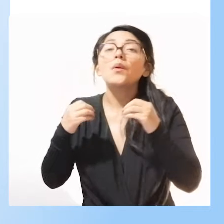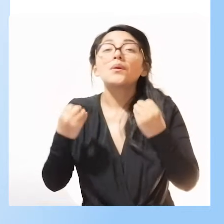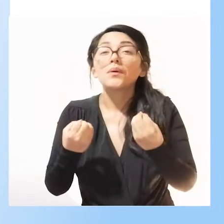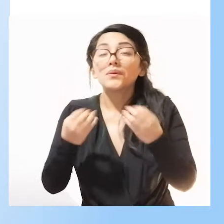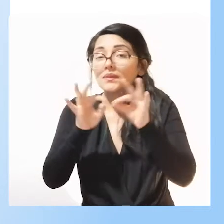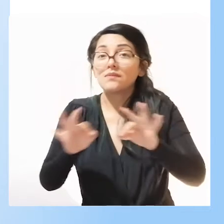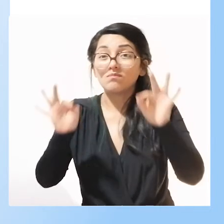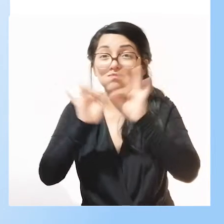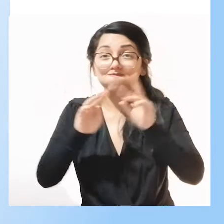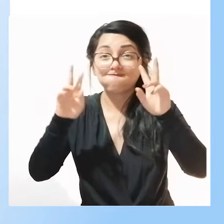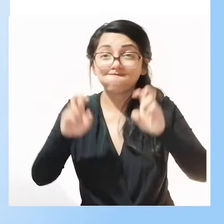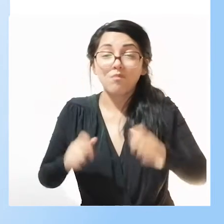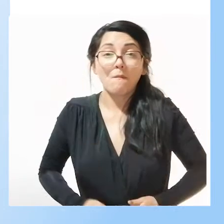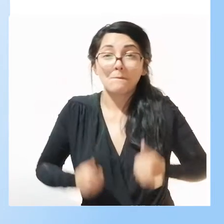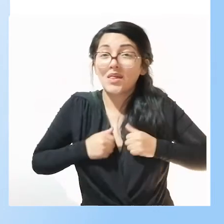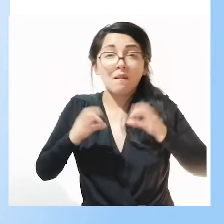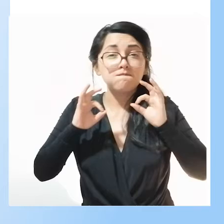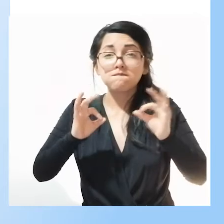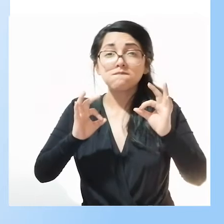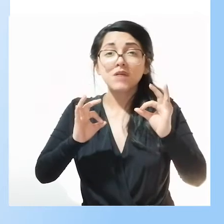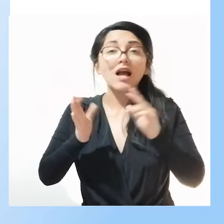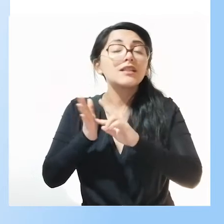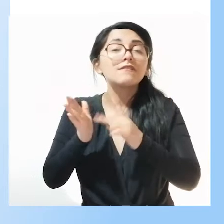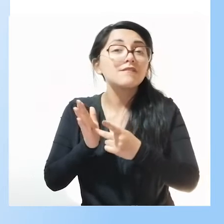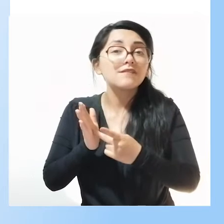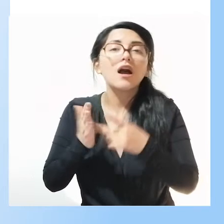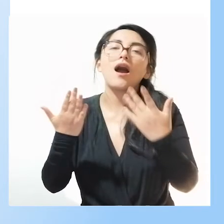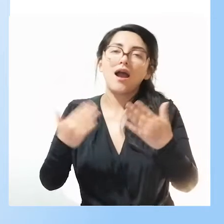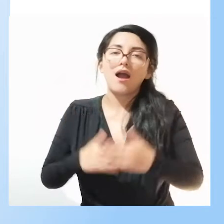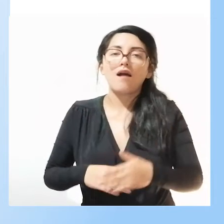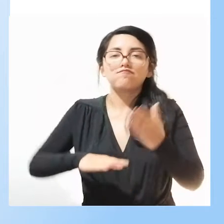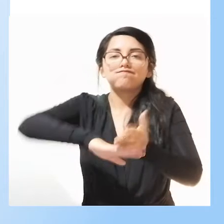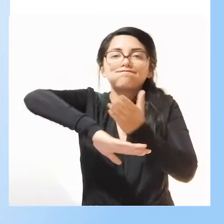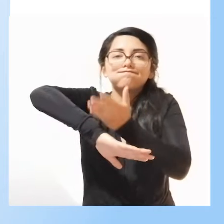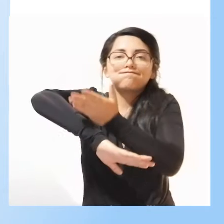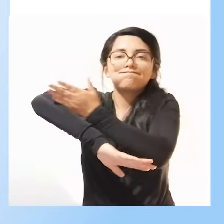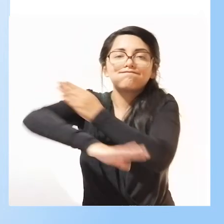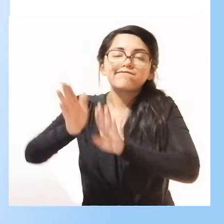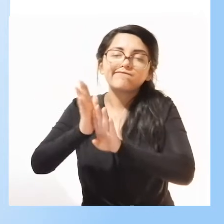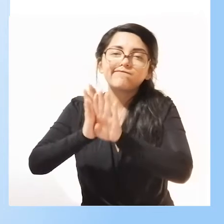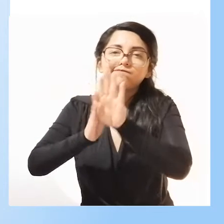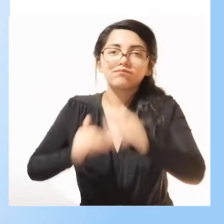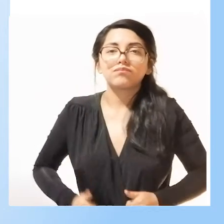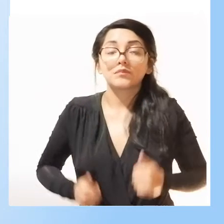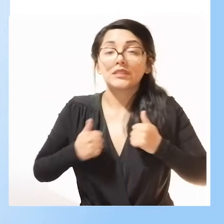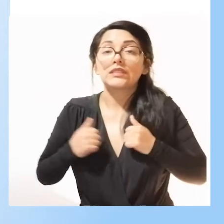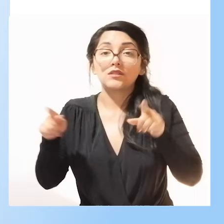la calidad de vida es mejorar el bienestar que deriva de la valoración que realiza la propia